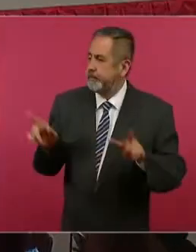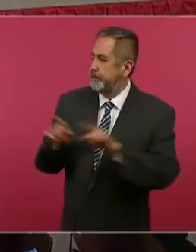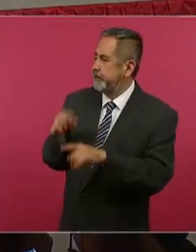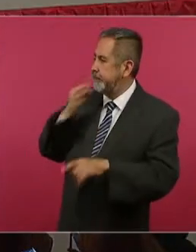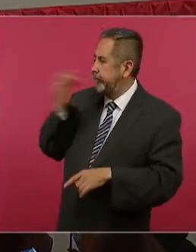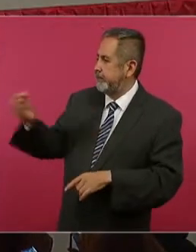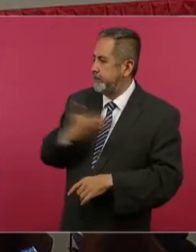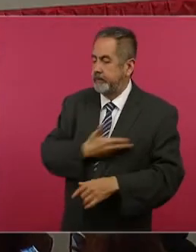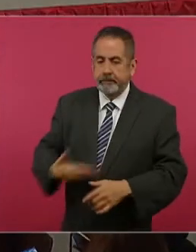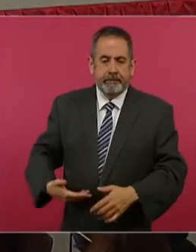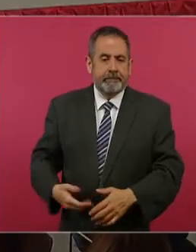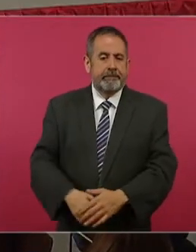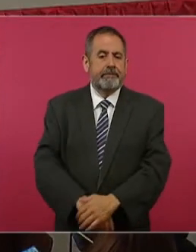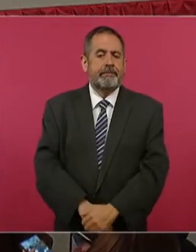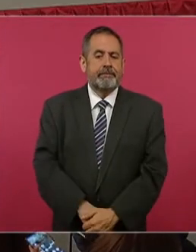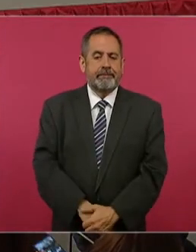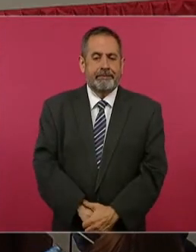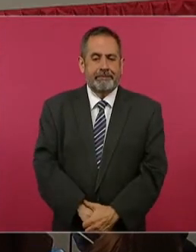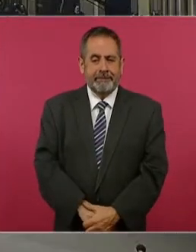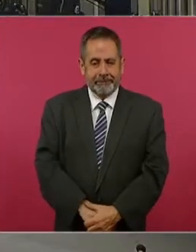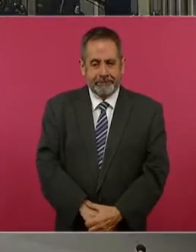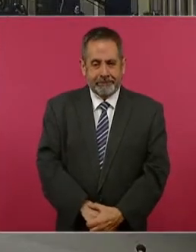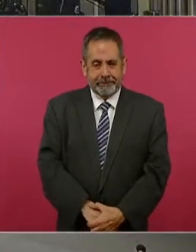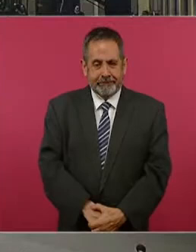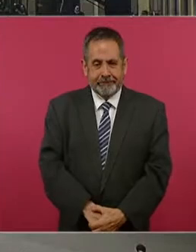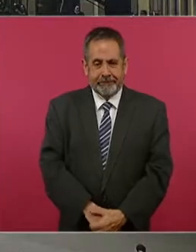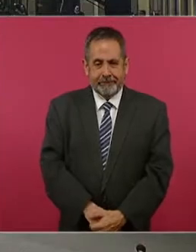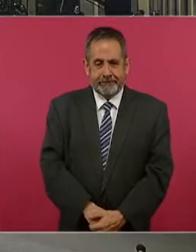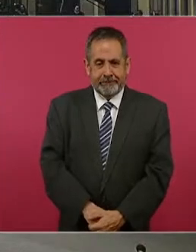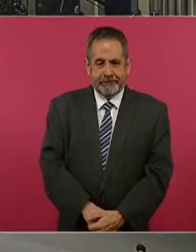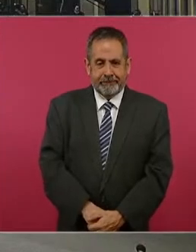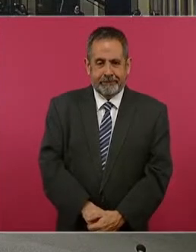presidente? Buen día.